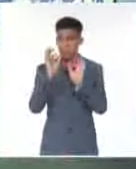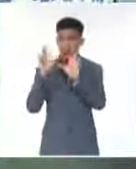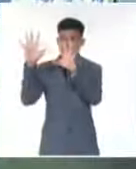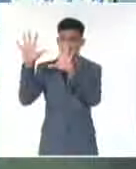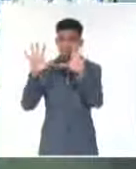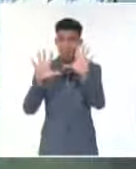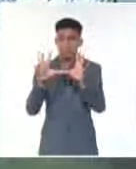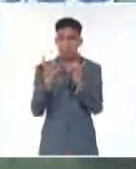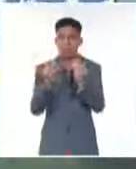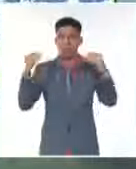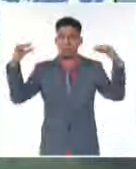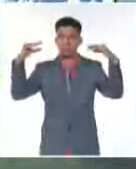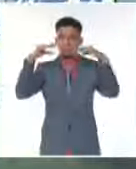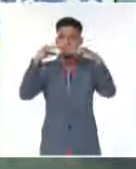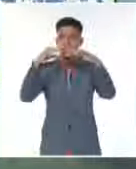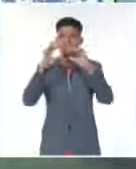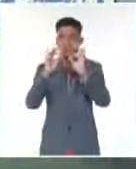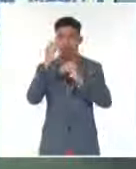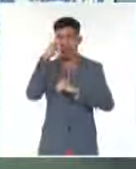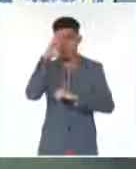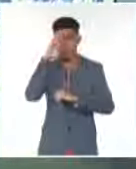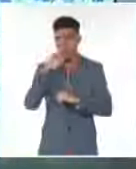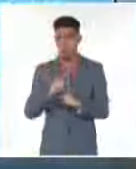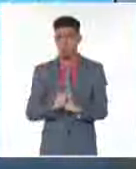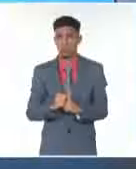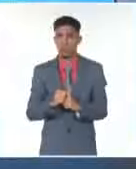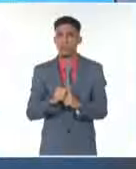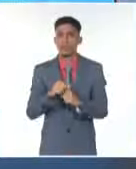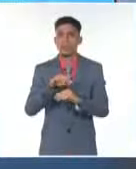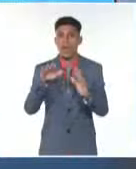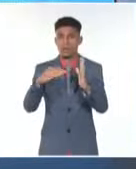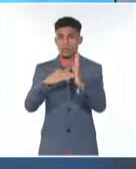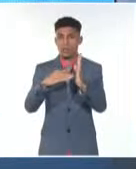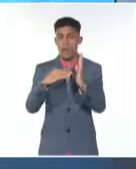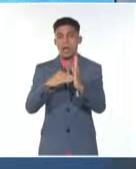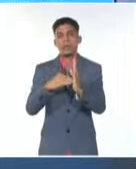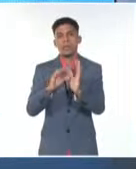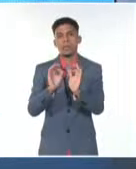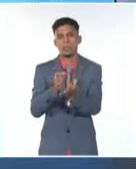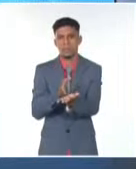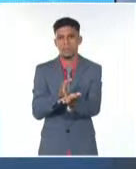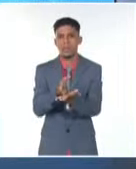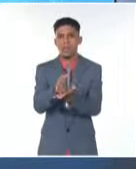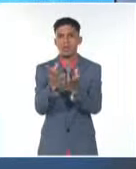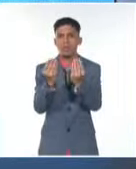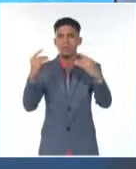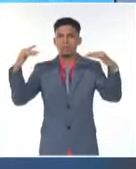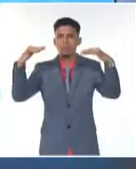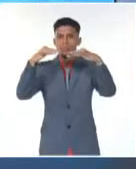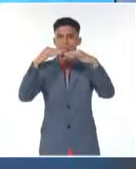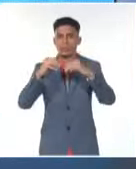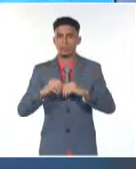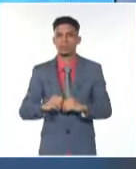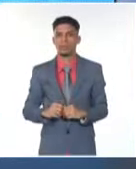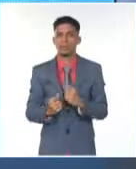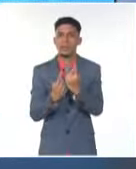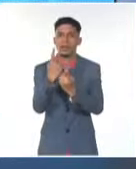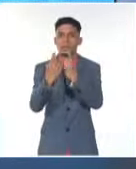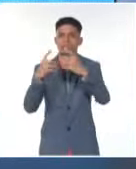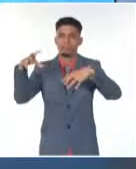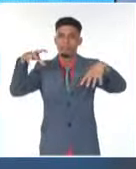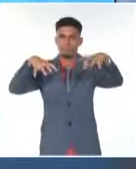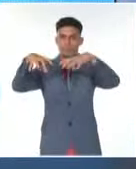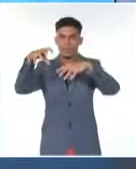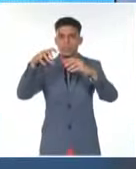nublados sobre Cuba y sus mares adyacentes y durante la tarde se mantendrá el predominio de nublados en gran parte del país con algunos chubascos lluvias y